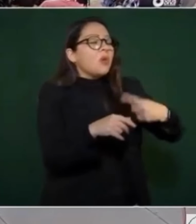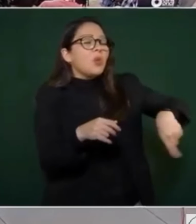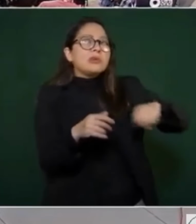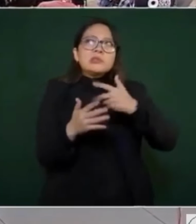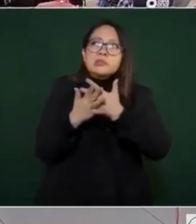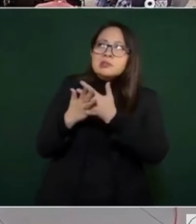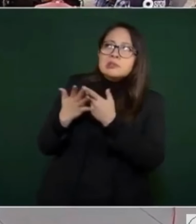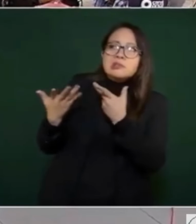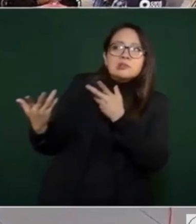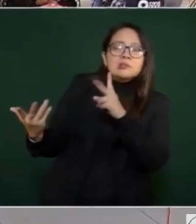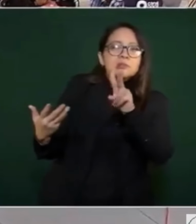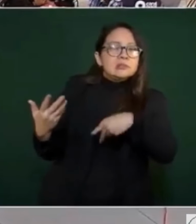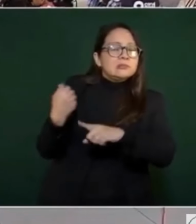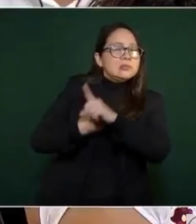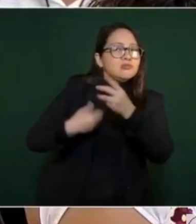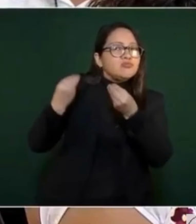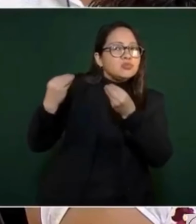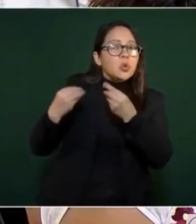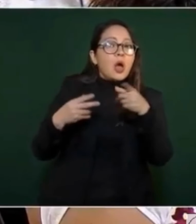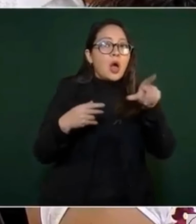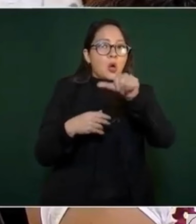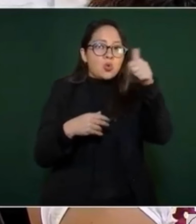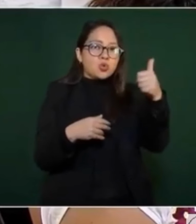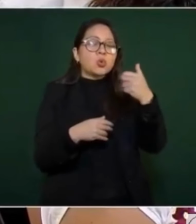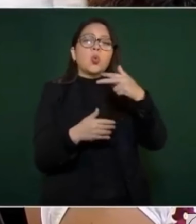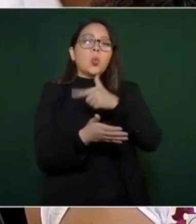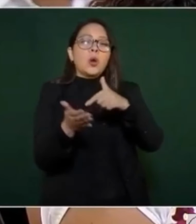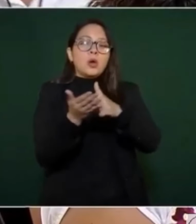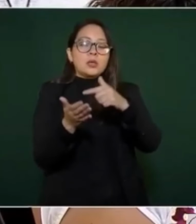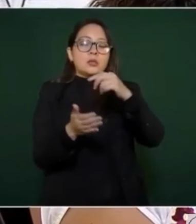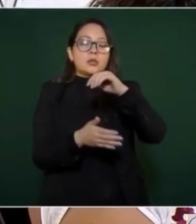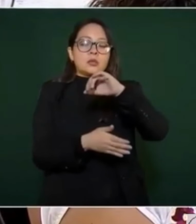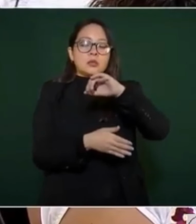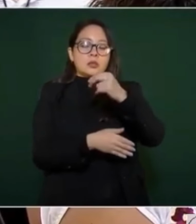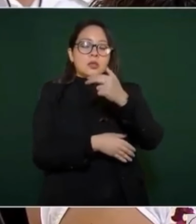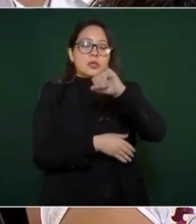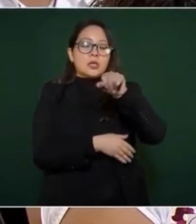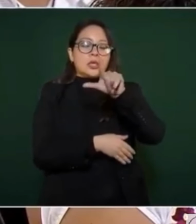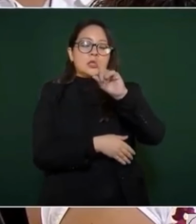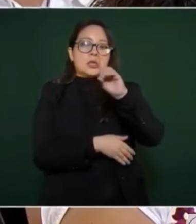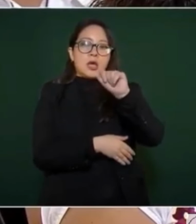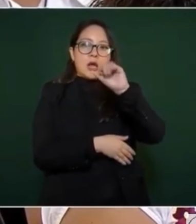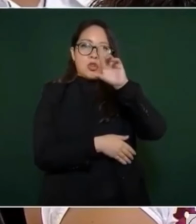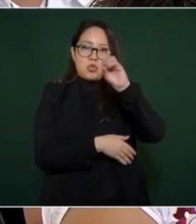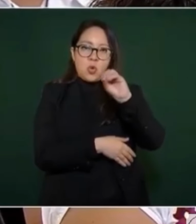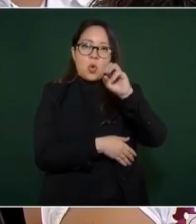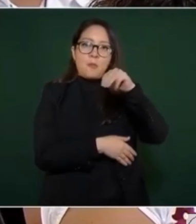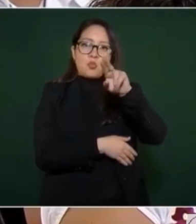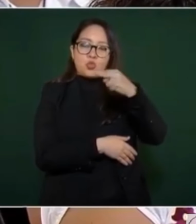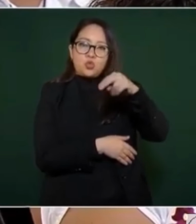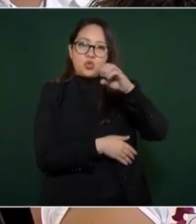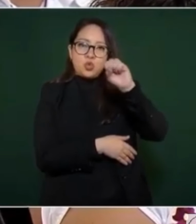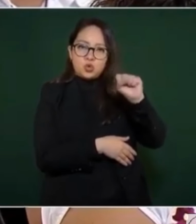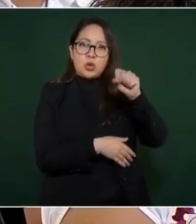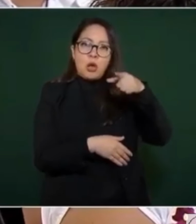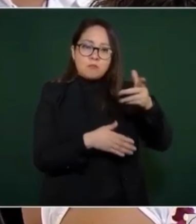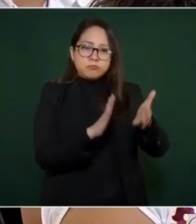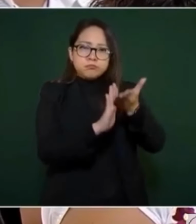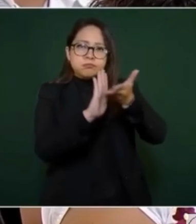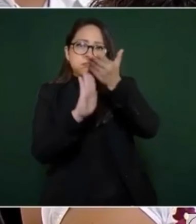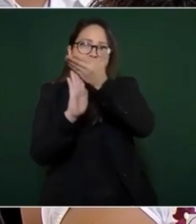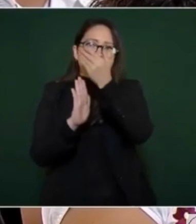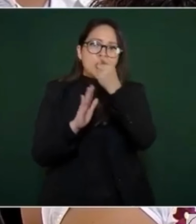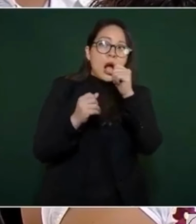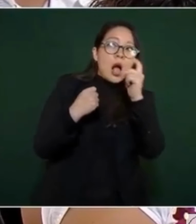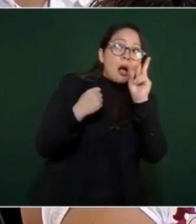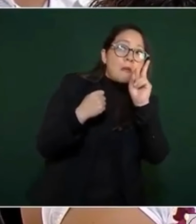Muñoz, se había construido un penal de super máxima seguridad. Y entiendo que había un litigio, no sé en